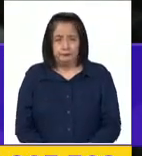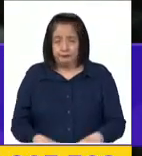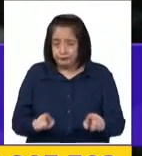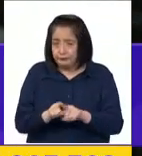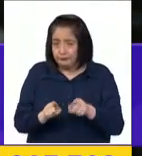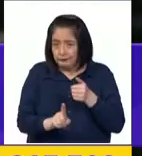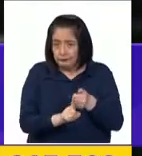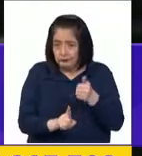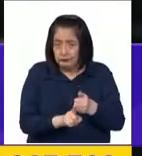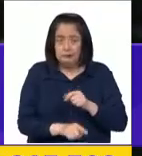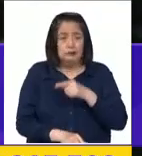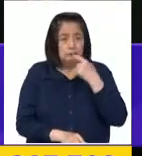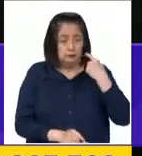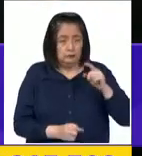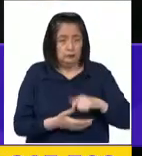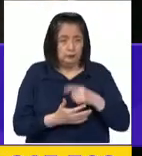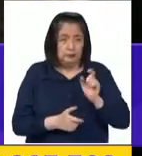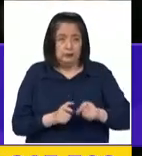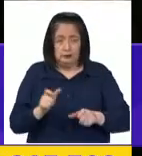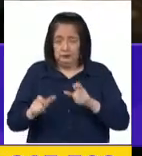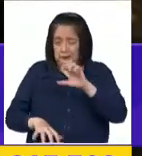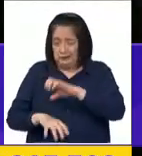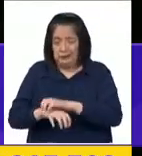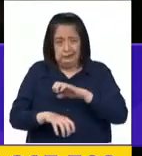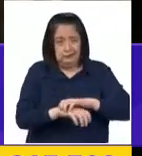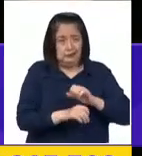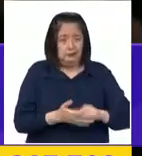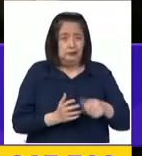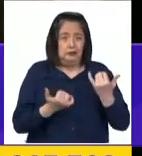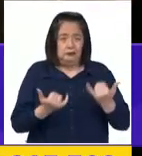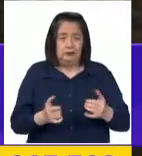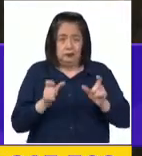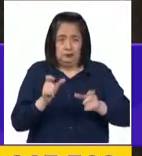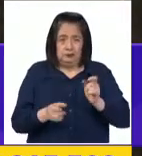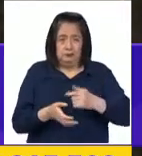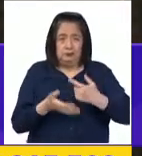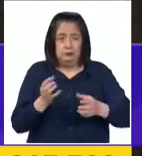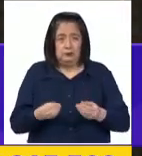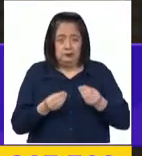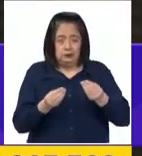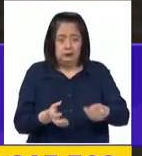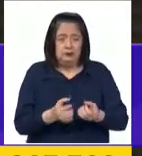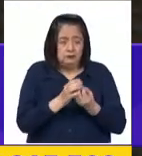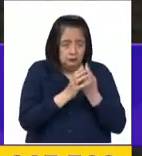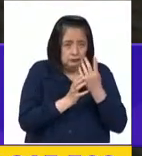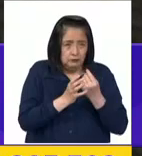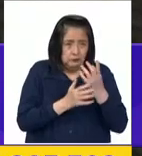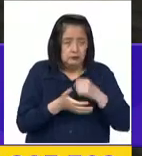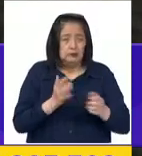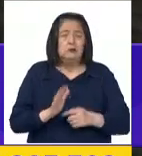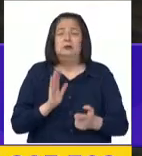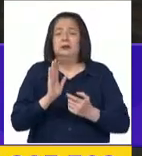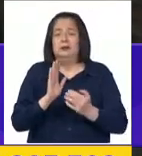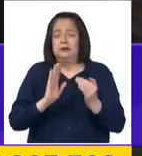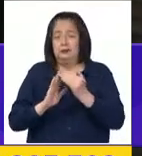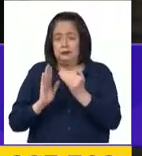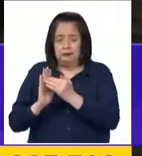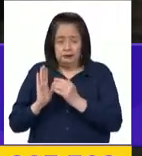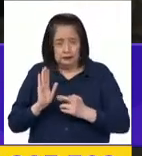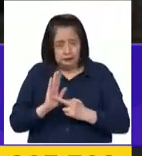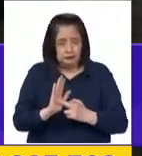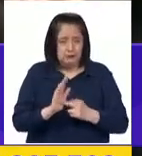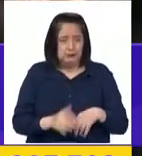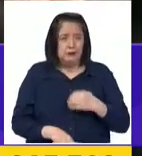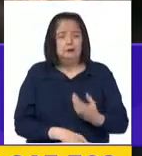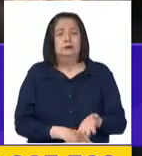Incluso en Rusia, ante las masivas detenciones, las personas esta vez optaron por dejar flores en la embajada ucraniana.